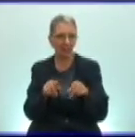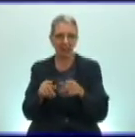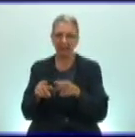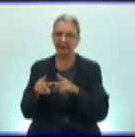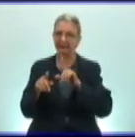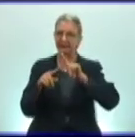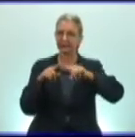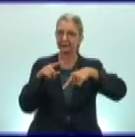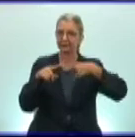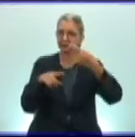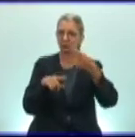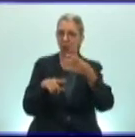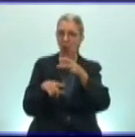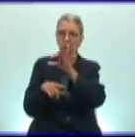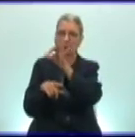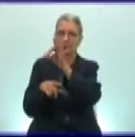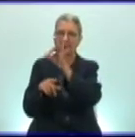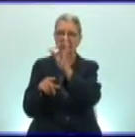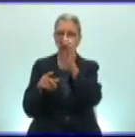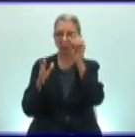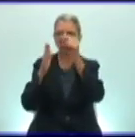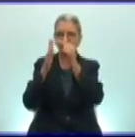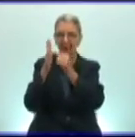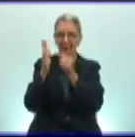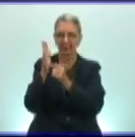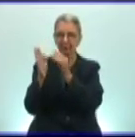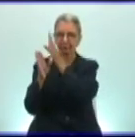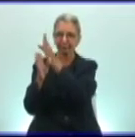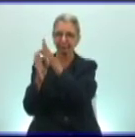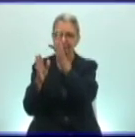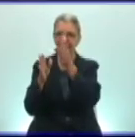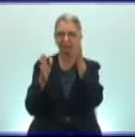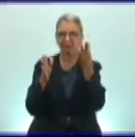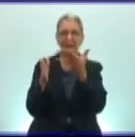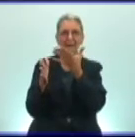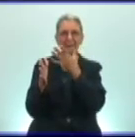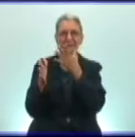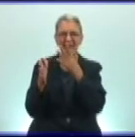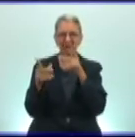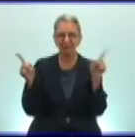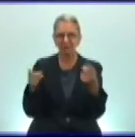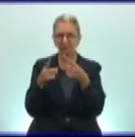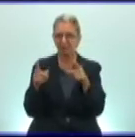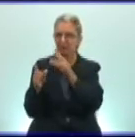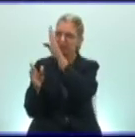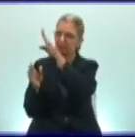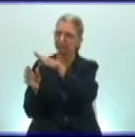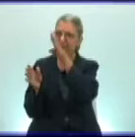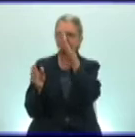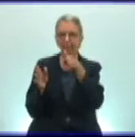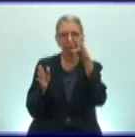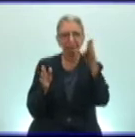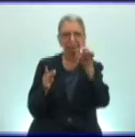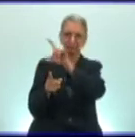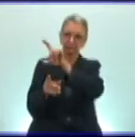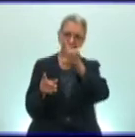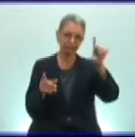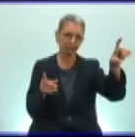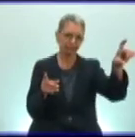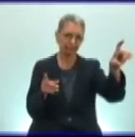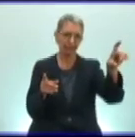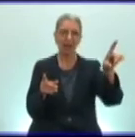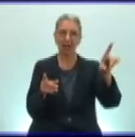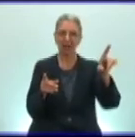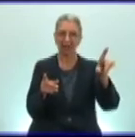elemento siguiendo la tabla, como una partitura en un pentagrama. Meyer, por su parte, construyó una